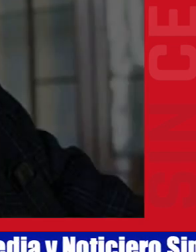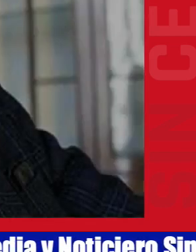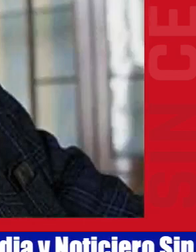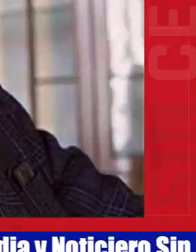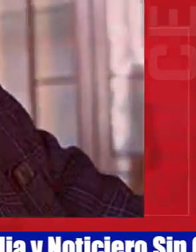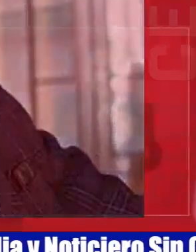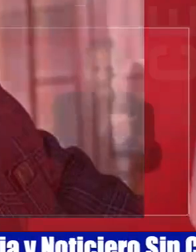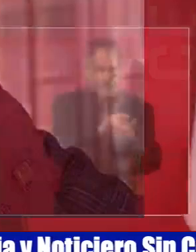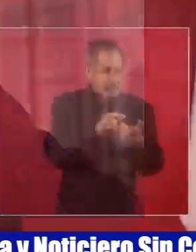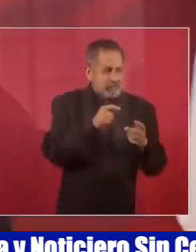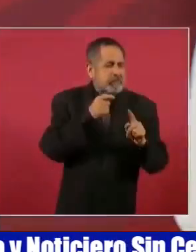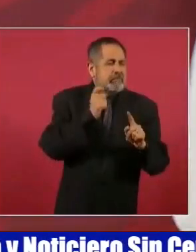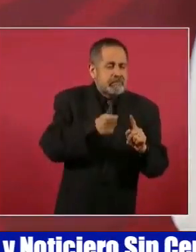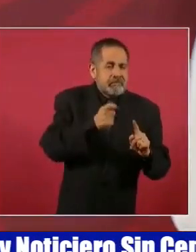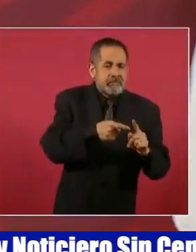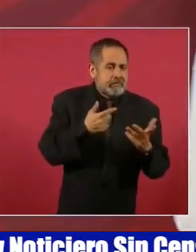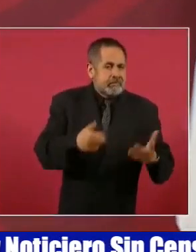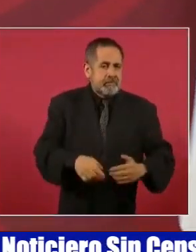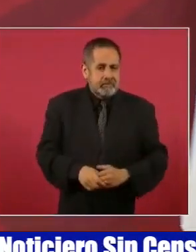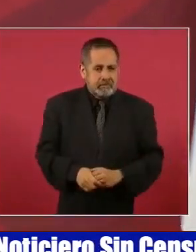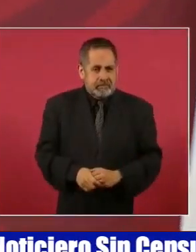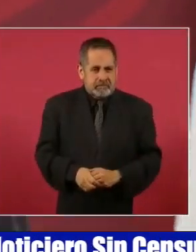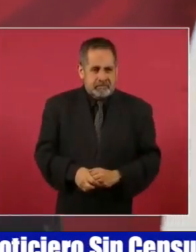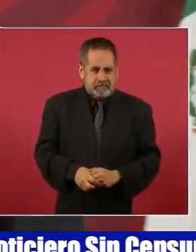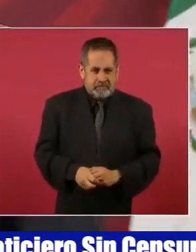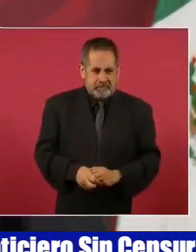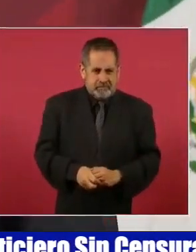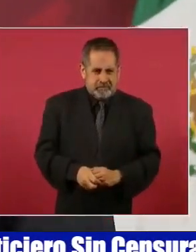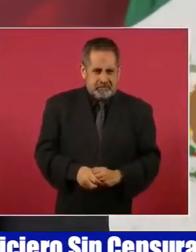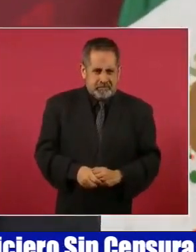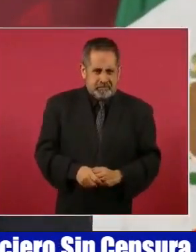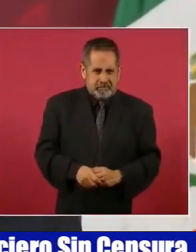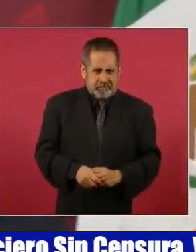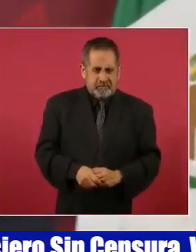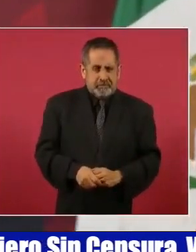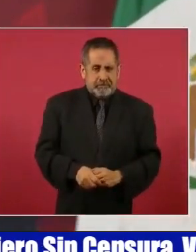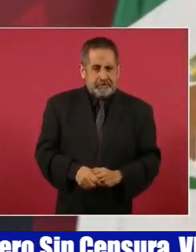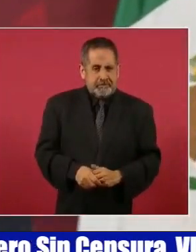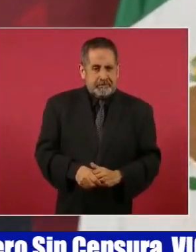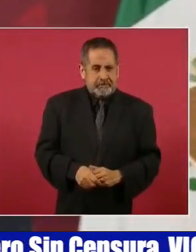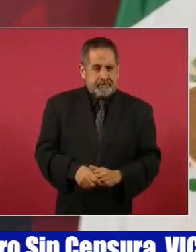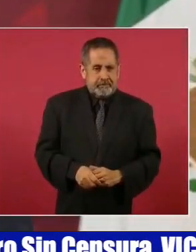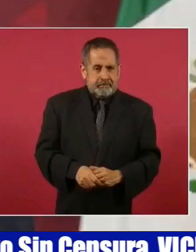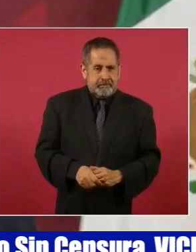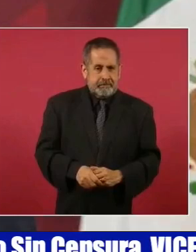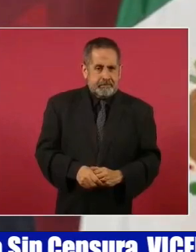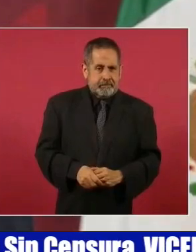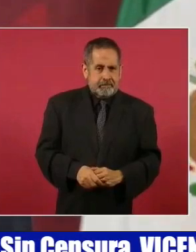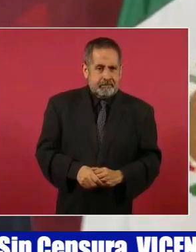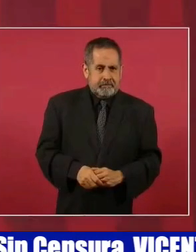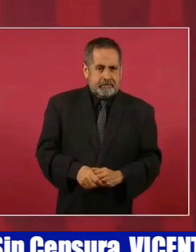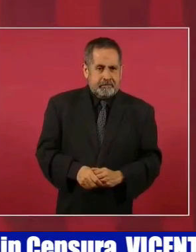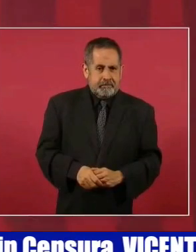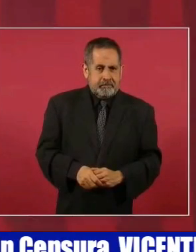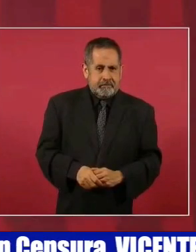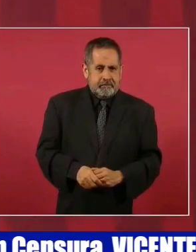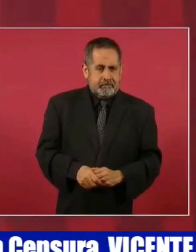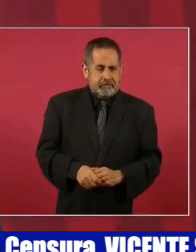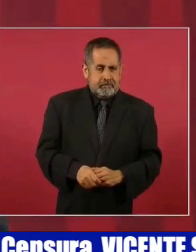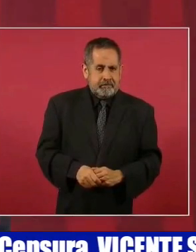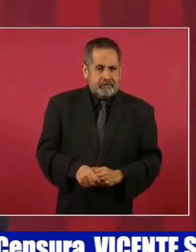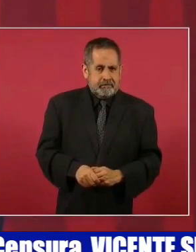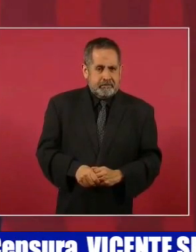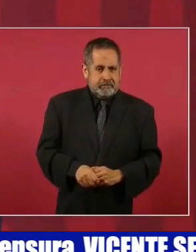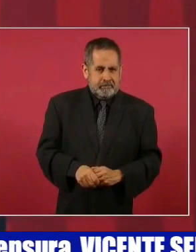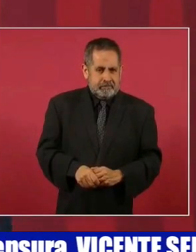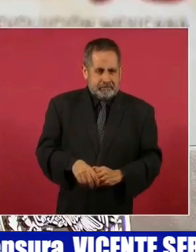ya han recibido su castigo por su mal proceder y se le aplica también a Salinas de Gortari. Al inicio de esta